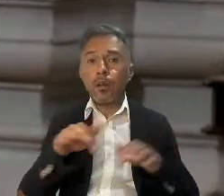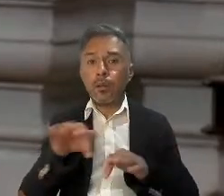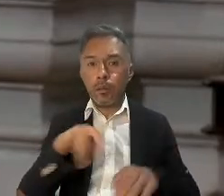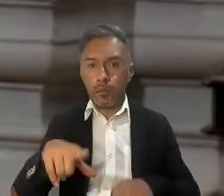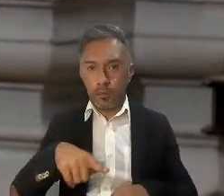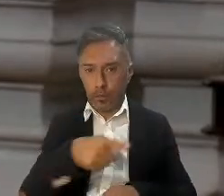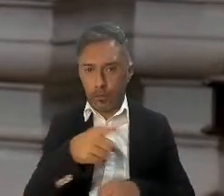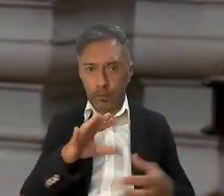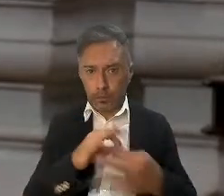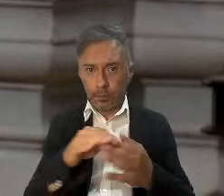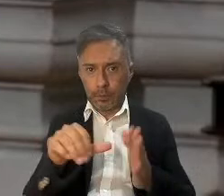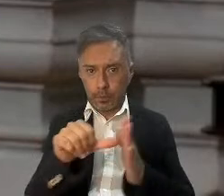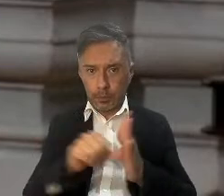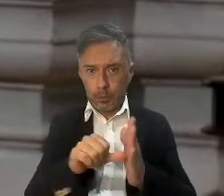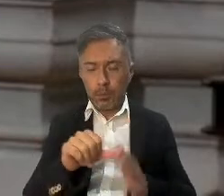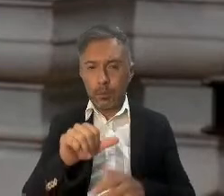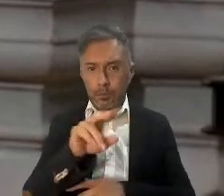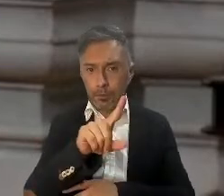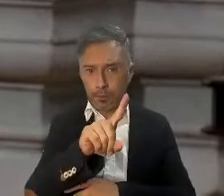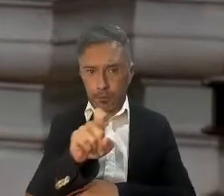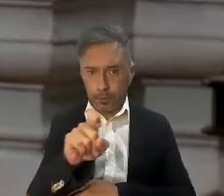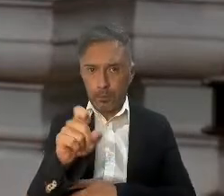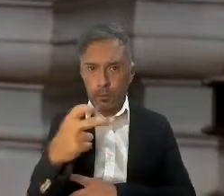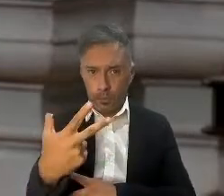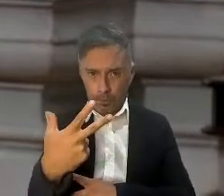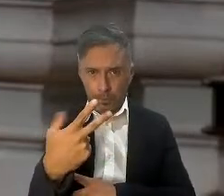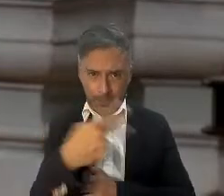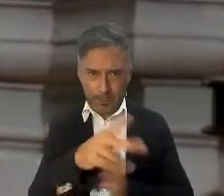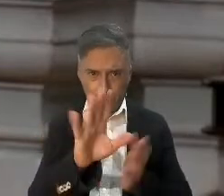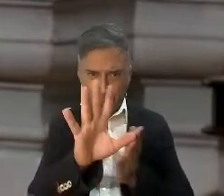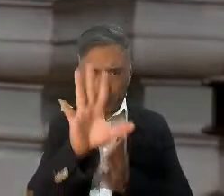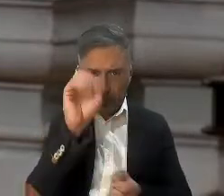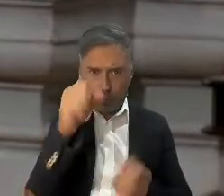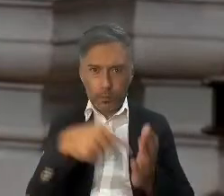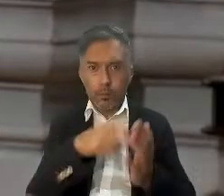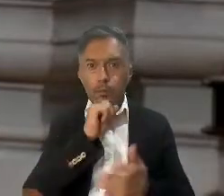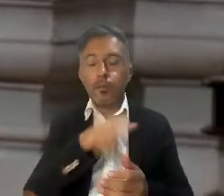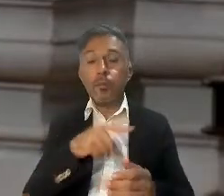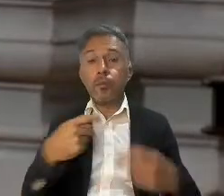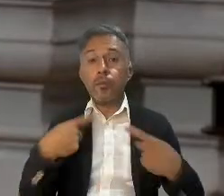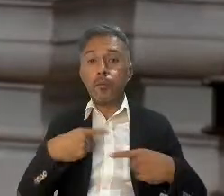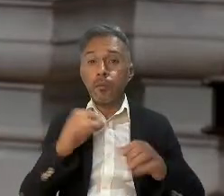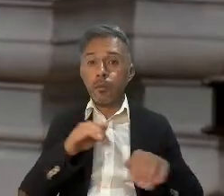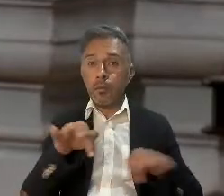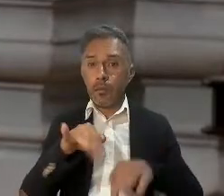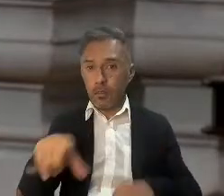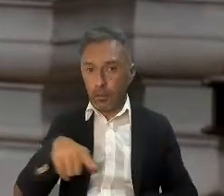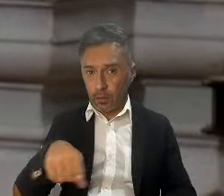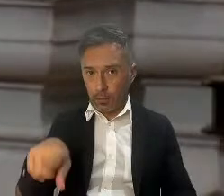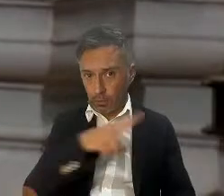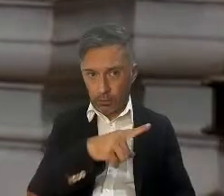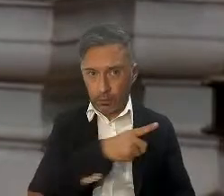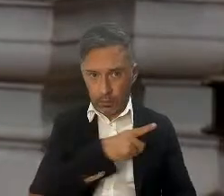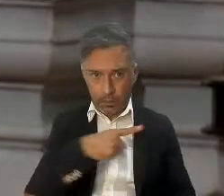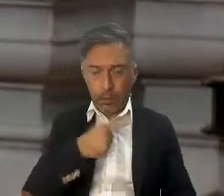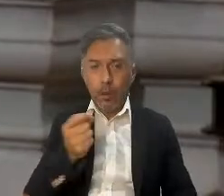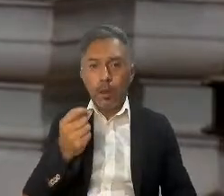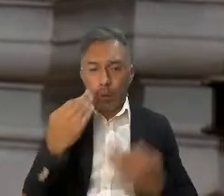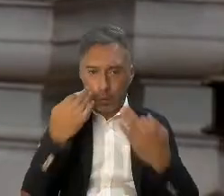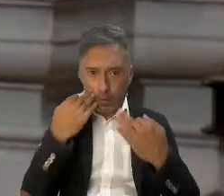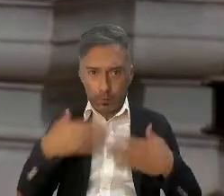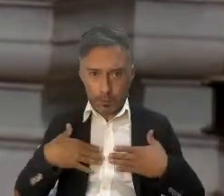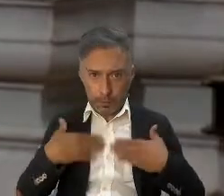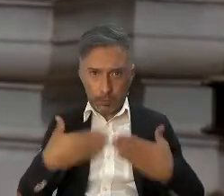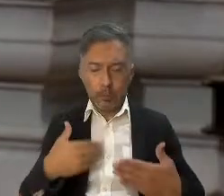108 constitucional y la obligación de todo servidor público de presentar su respectiva declaración patrimonial y